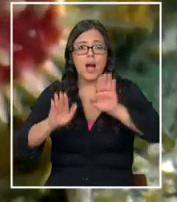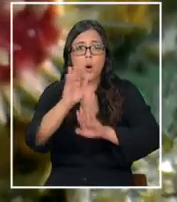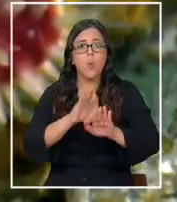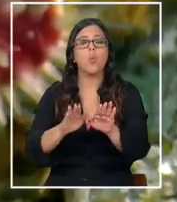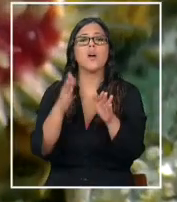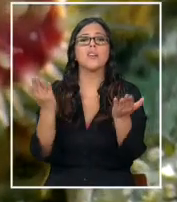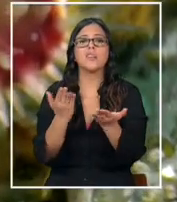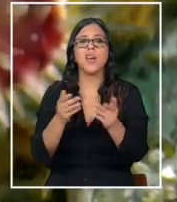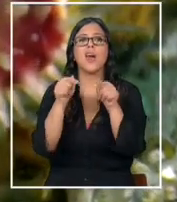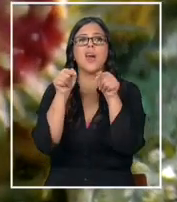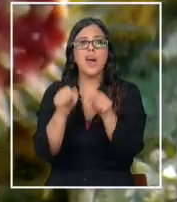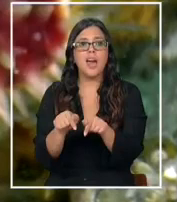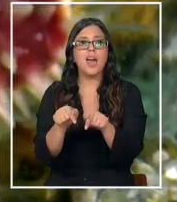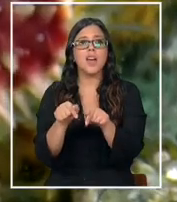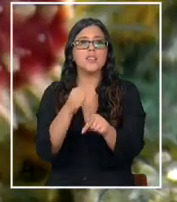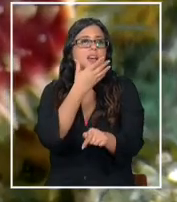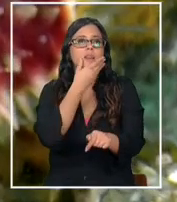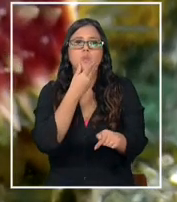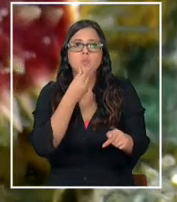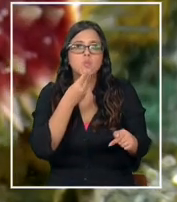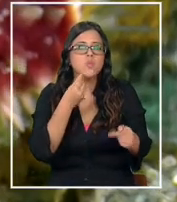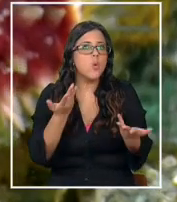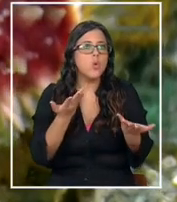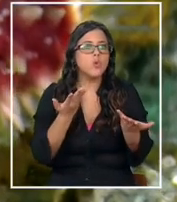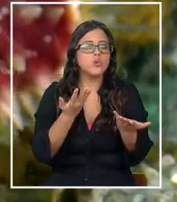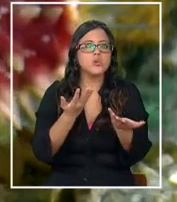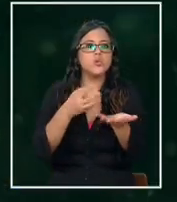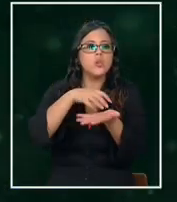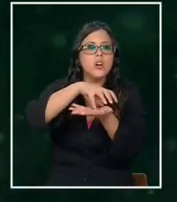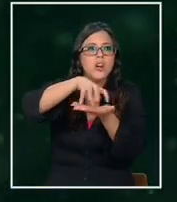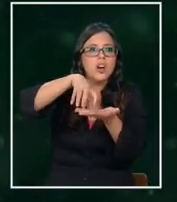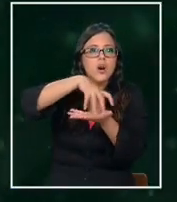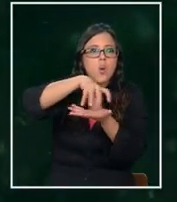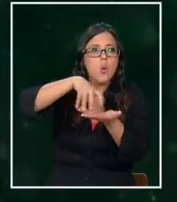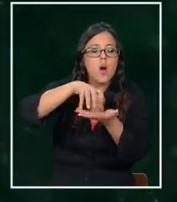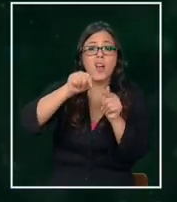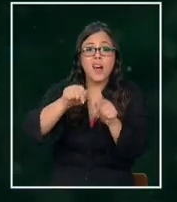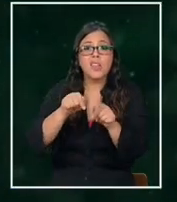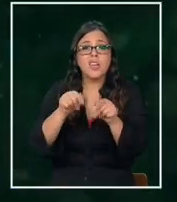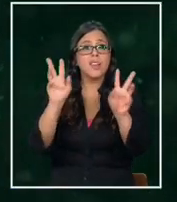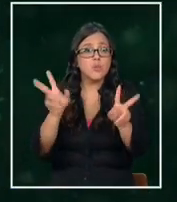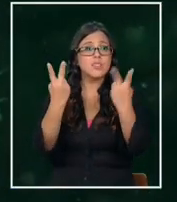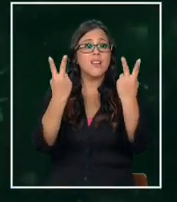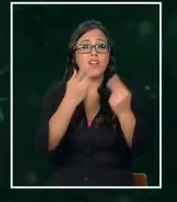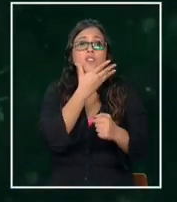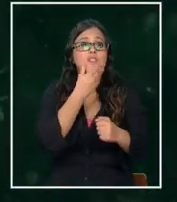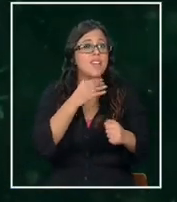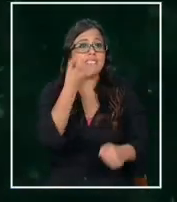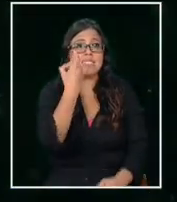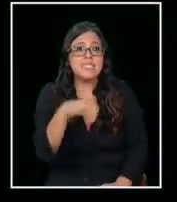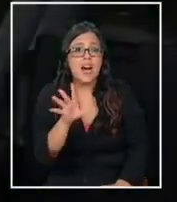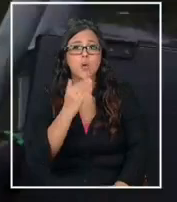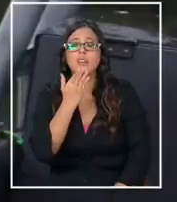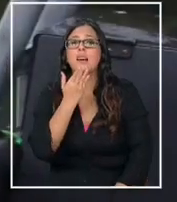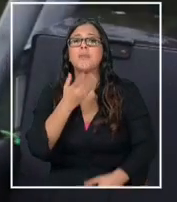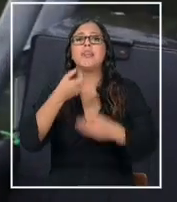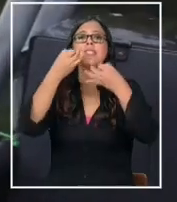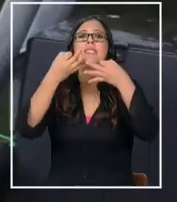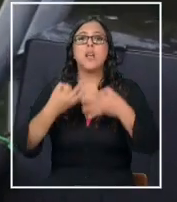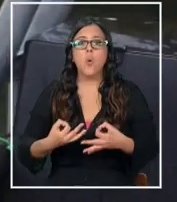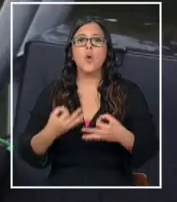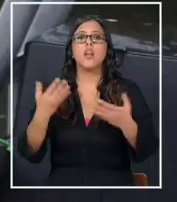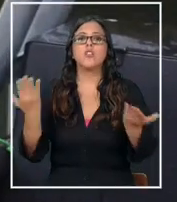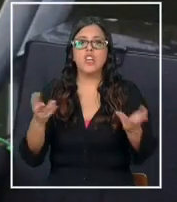conservar este precioso ecosistema. No solo estamos salvaguardando una belleza natural única, sino también estamos asegurando